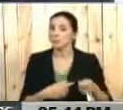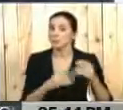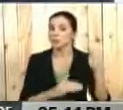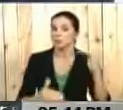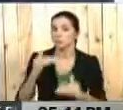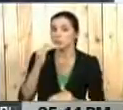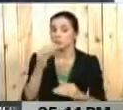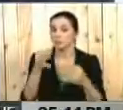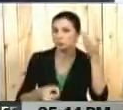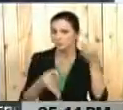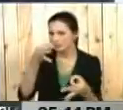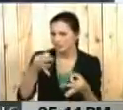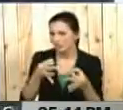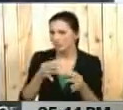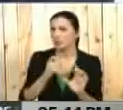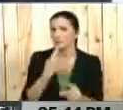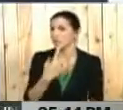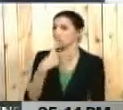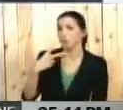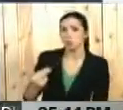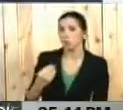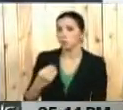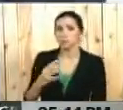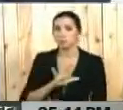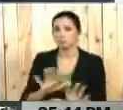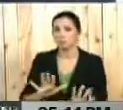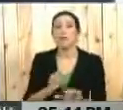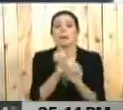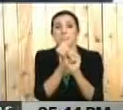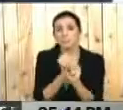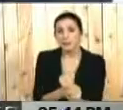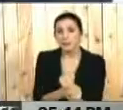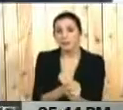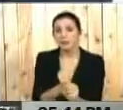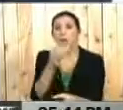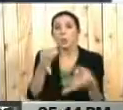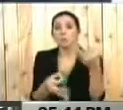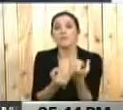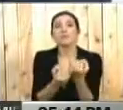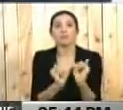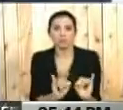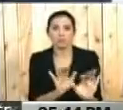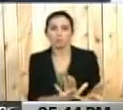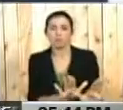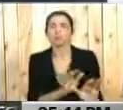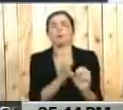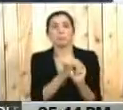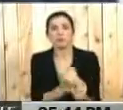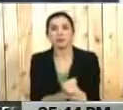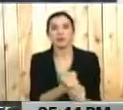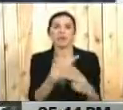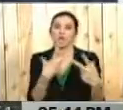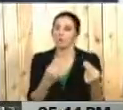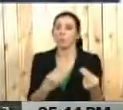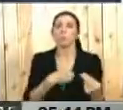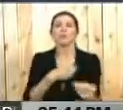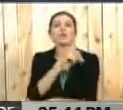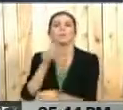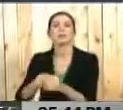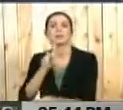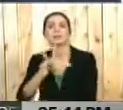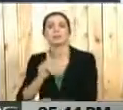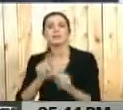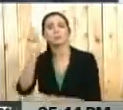la sala electoral del Tribunal Supremo de Justicia hasta que no termine el juicio, negativa producto de lo que se